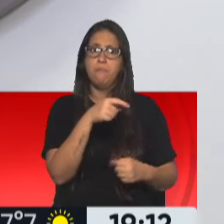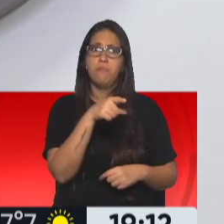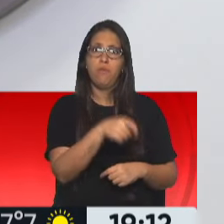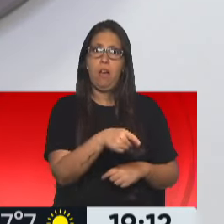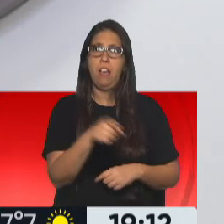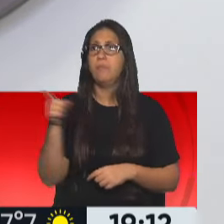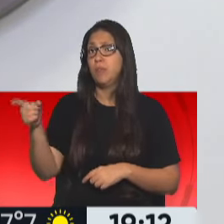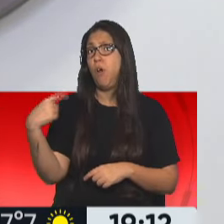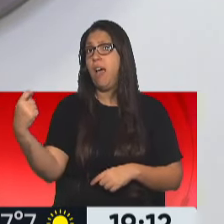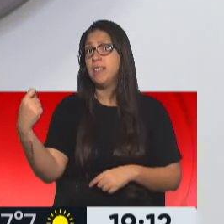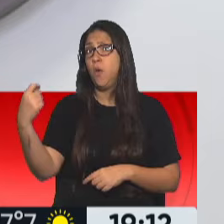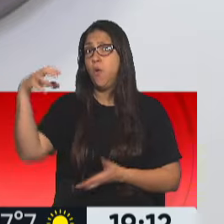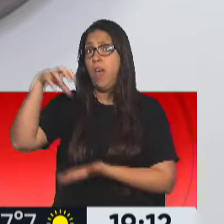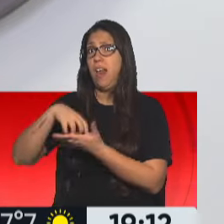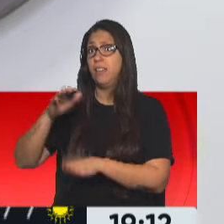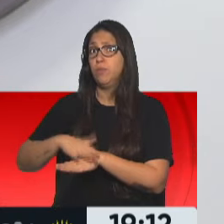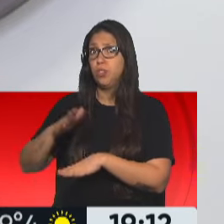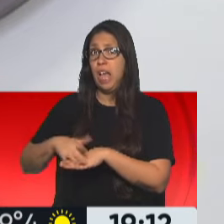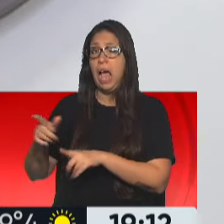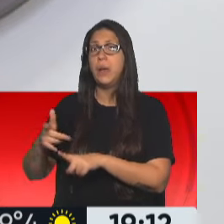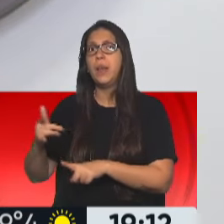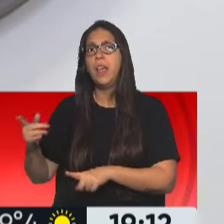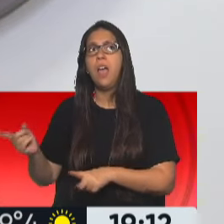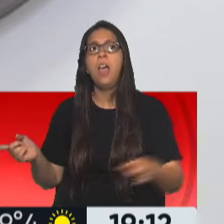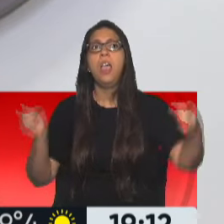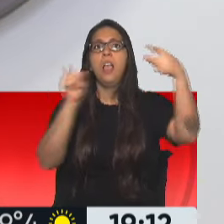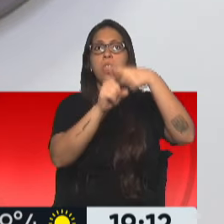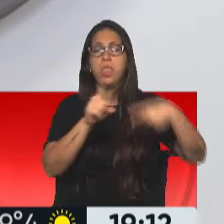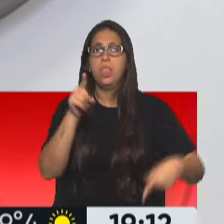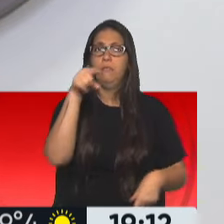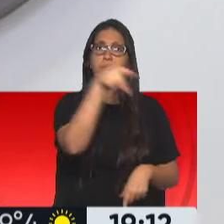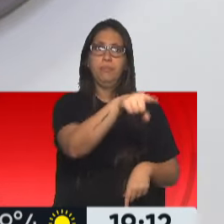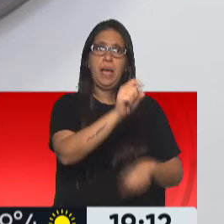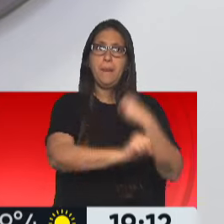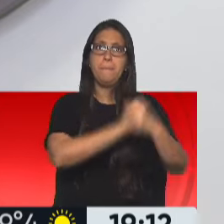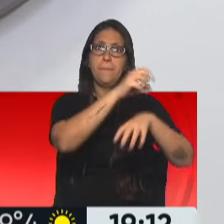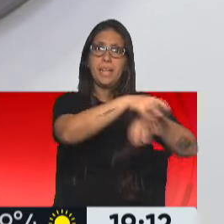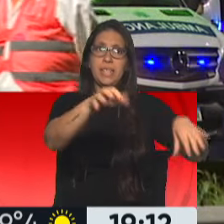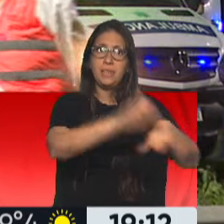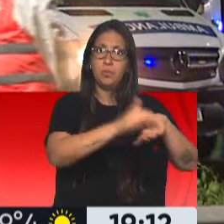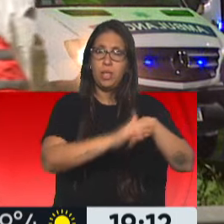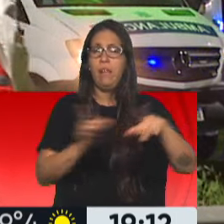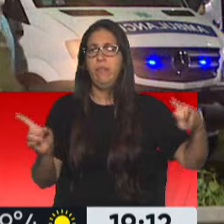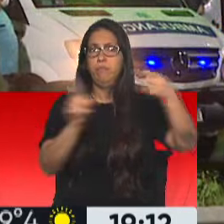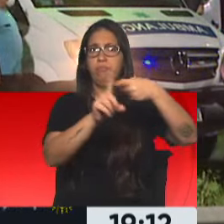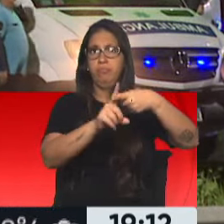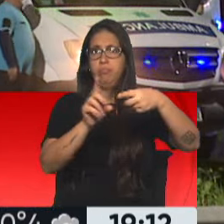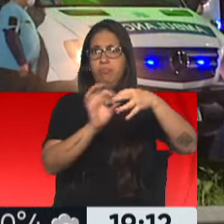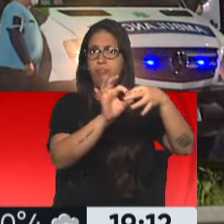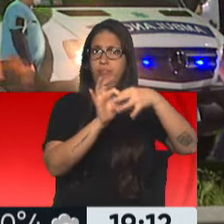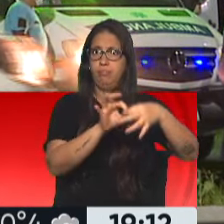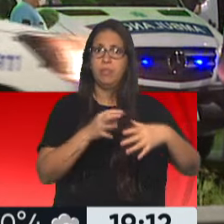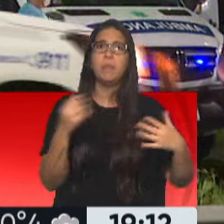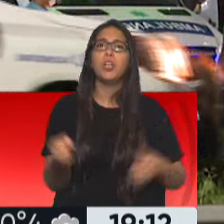la aseguradora que tenga cobertura de esta empresa o empresas que hayan generado el daño. Lo importante es que